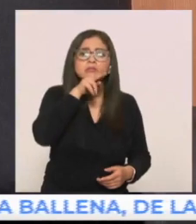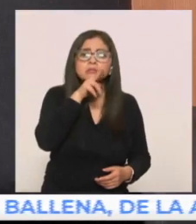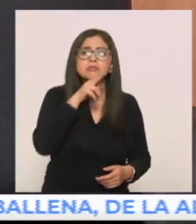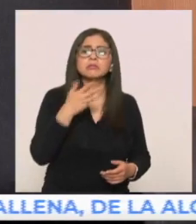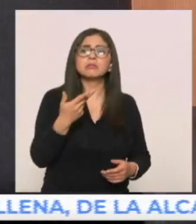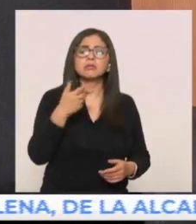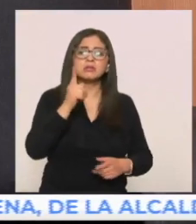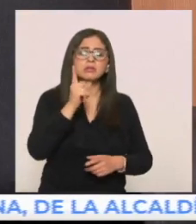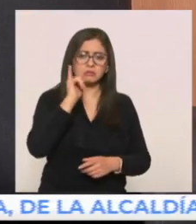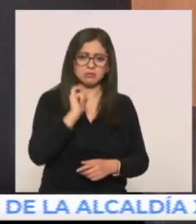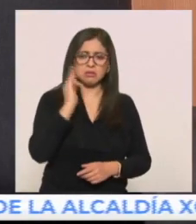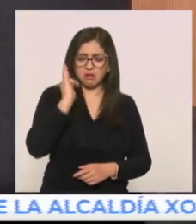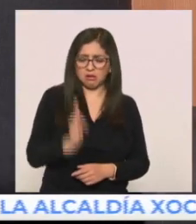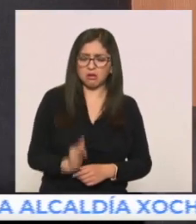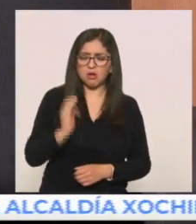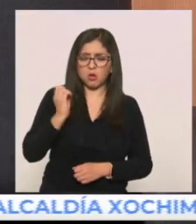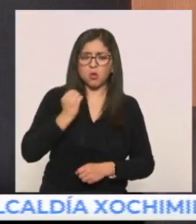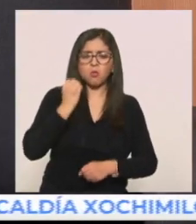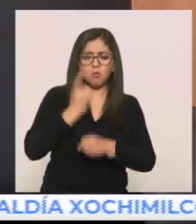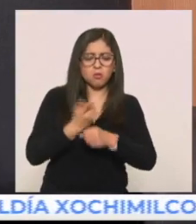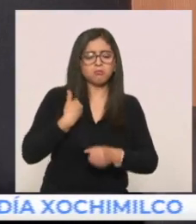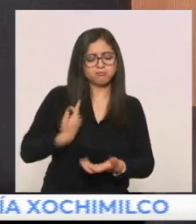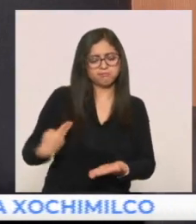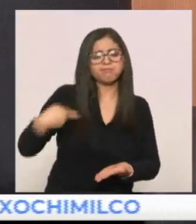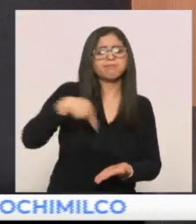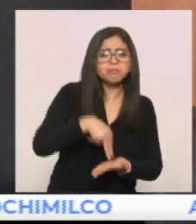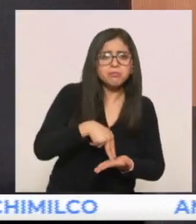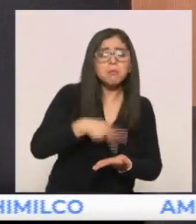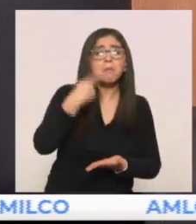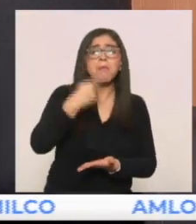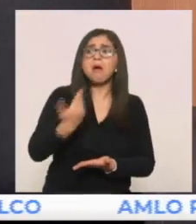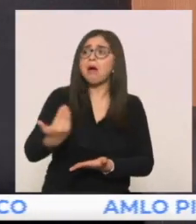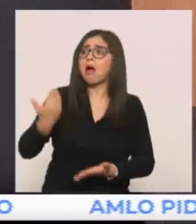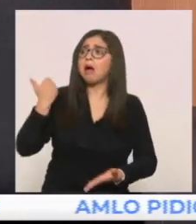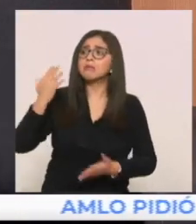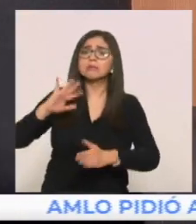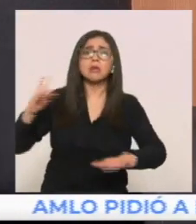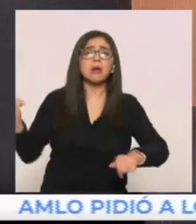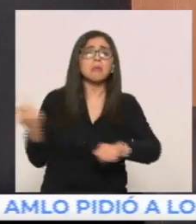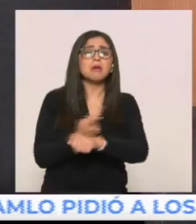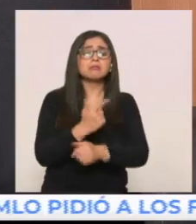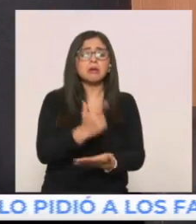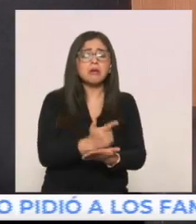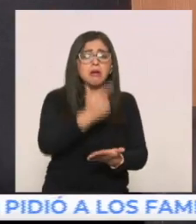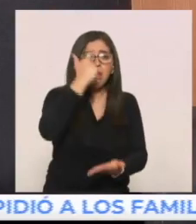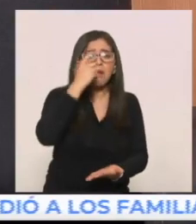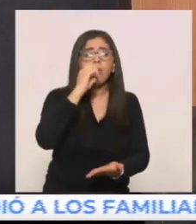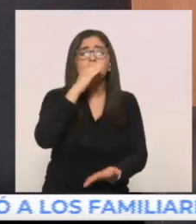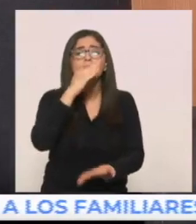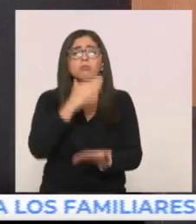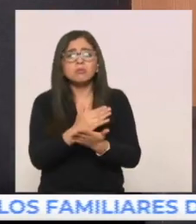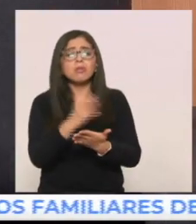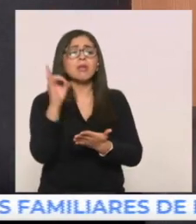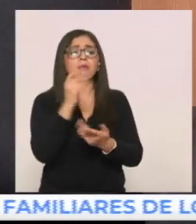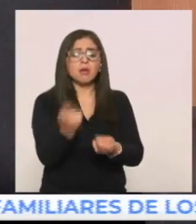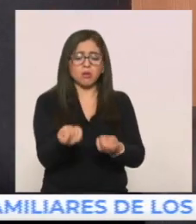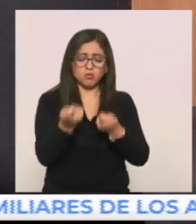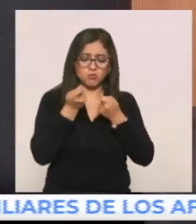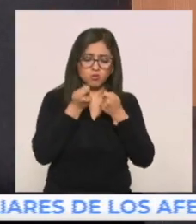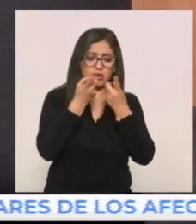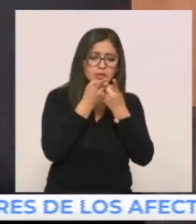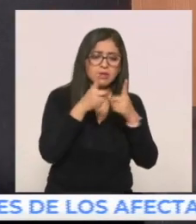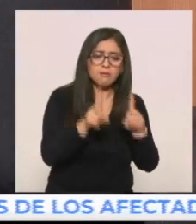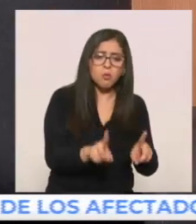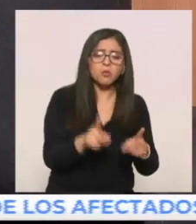generalmente, pero llegan porque ya pasó algo grave o ya les pusieron un límite, ¿no? Una demanda de divorcio, o llegaron a su casa y ya no estaba